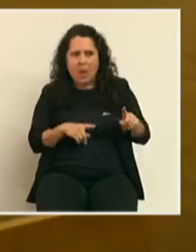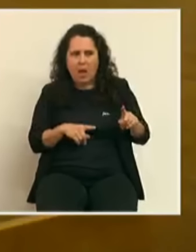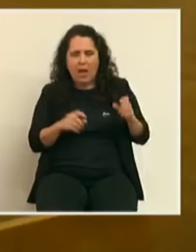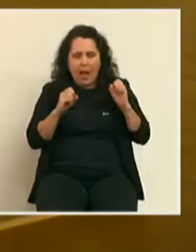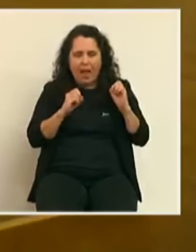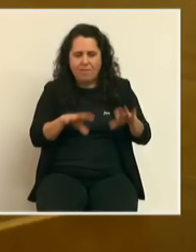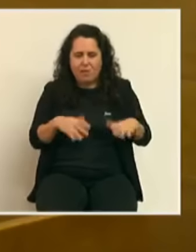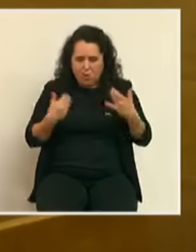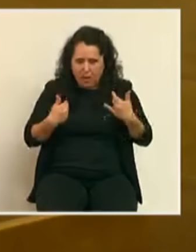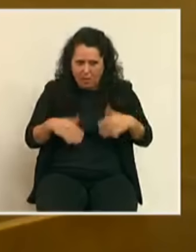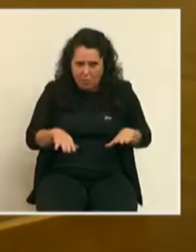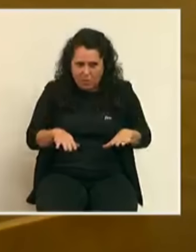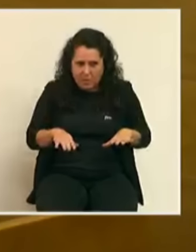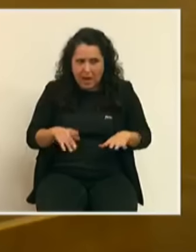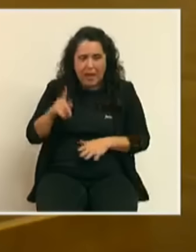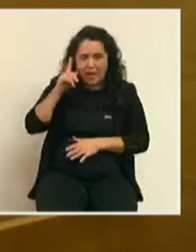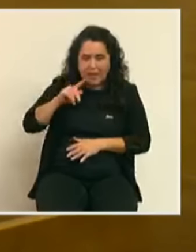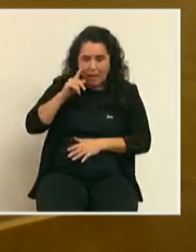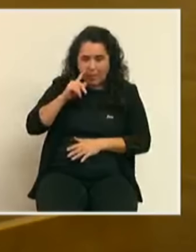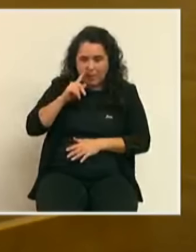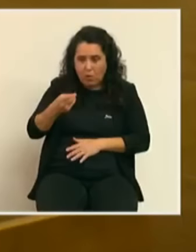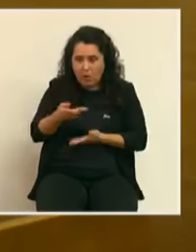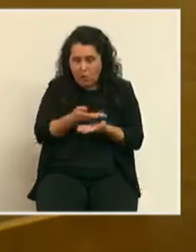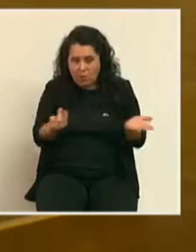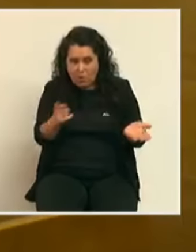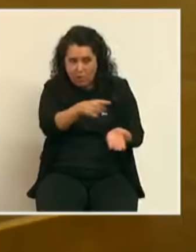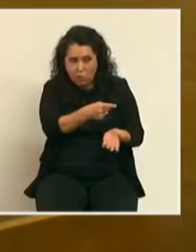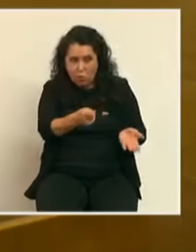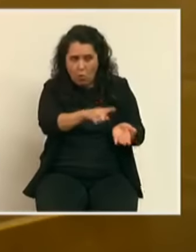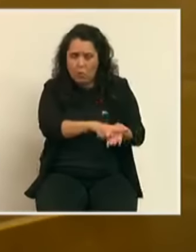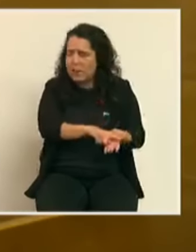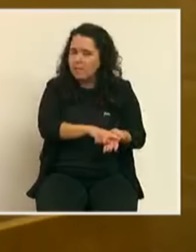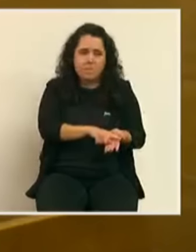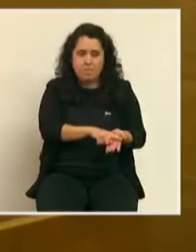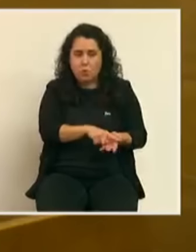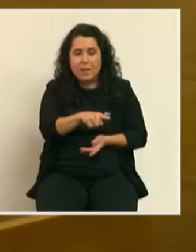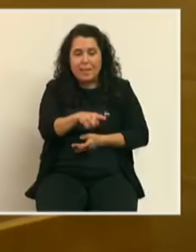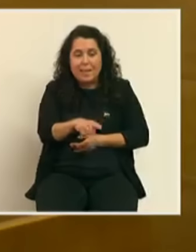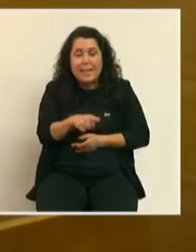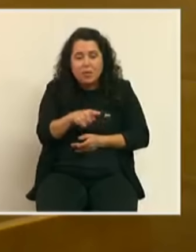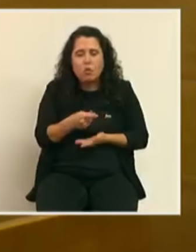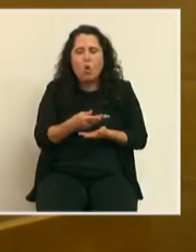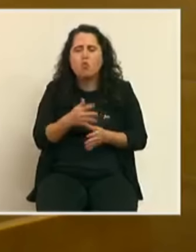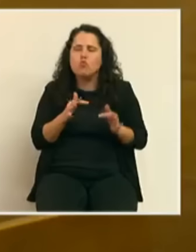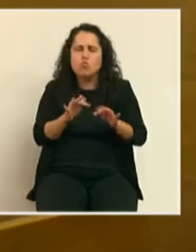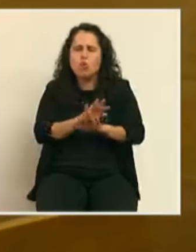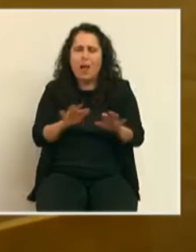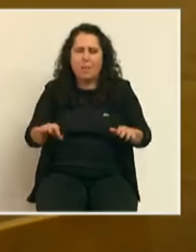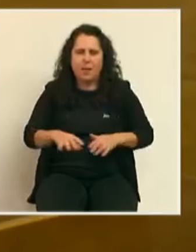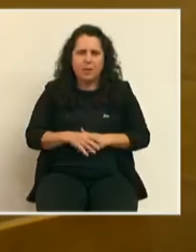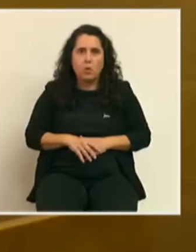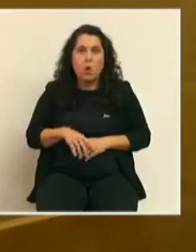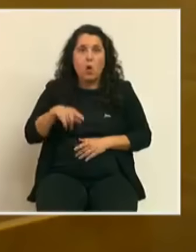abandonado y que los ha mentido. Esto ya se puede espabilar porque esto ya no volverá. ¿Vostè